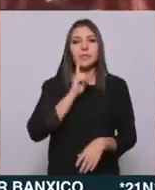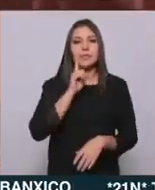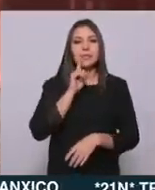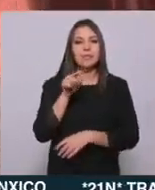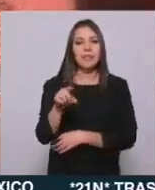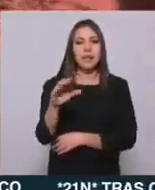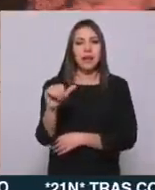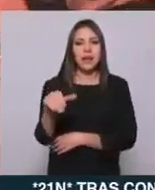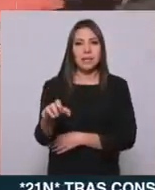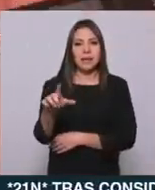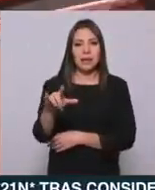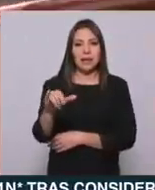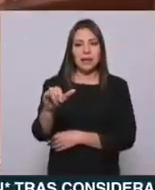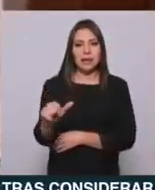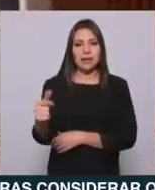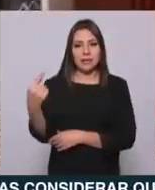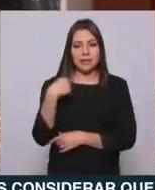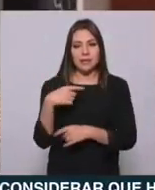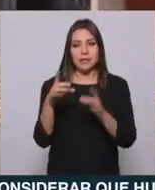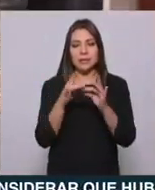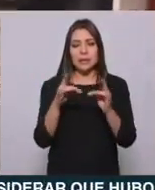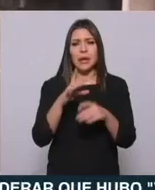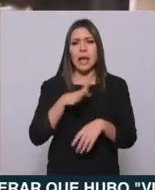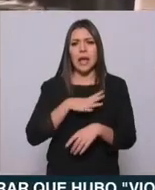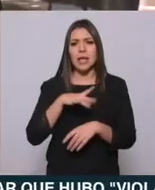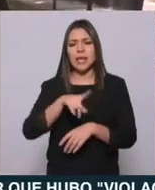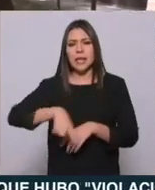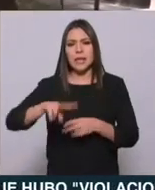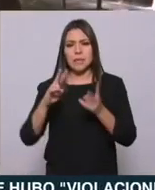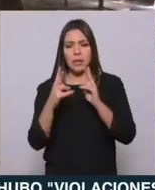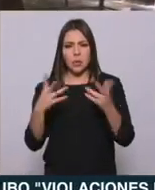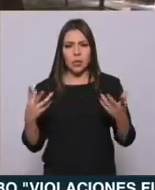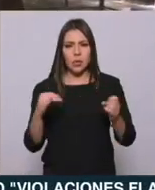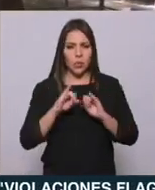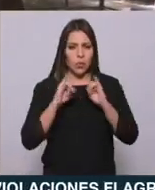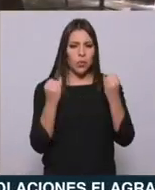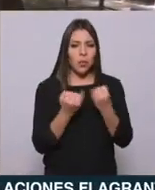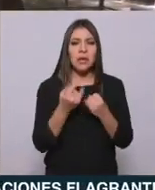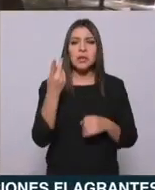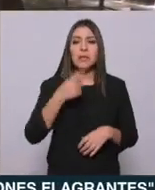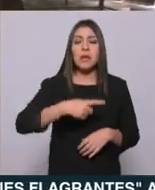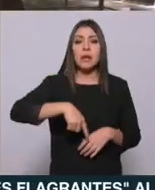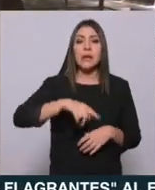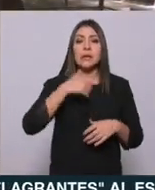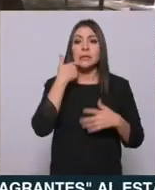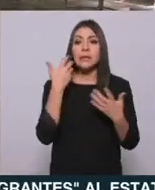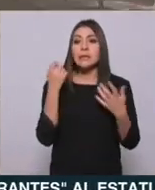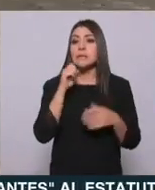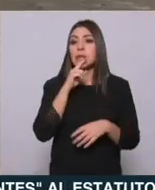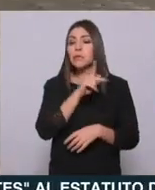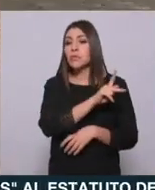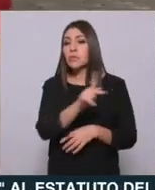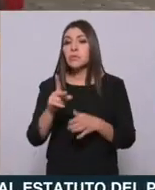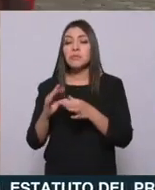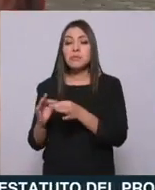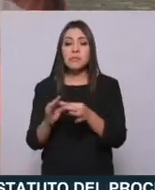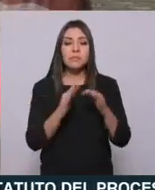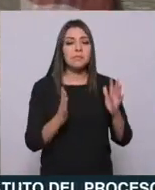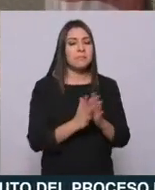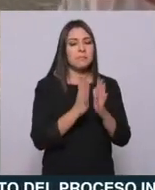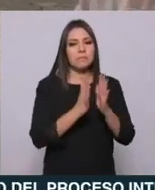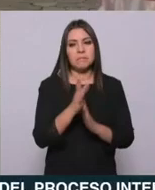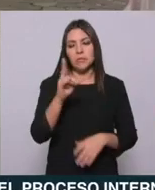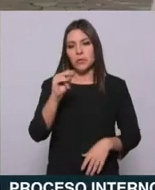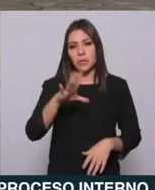enseña que aunque se organizan juntas vecinales, estas no tienen la participación que se desea. Pues